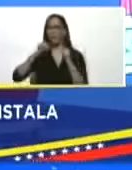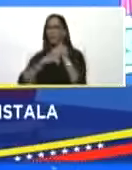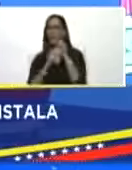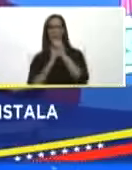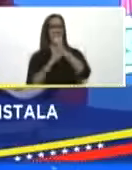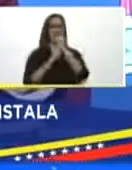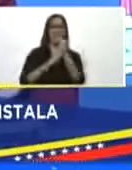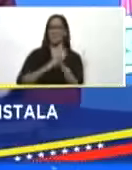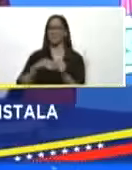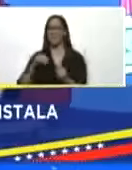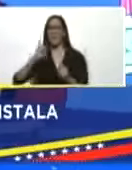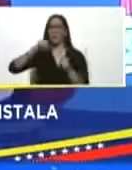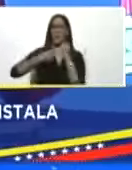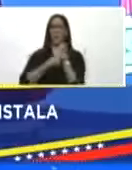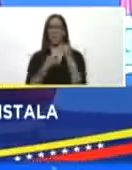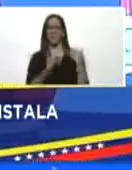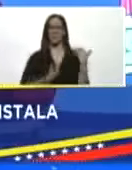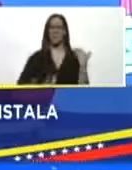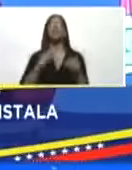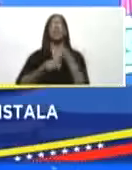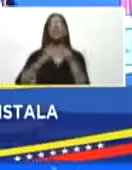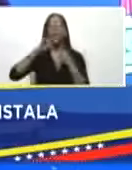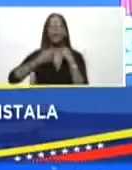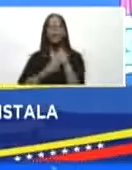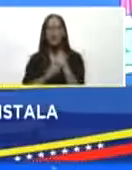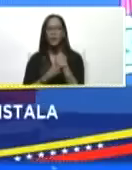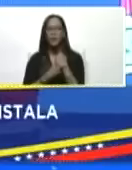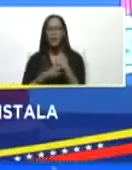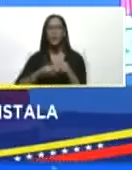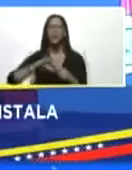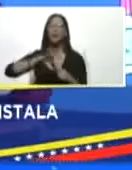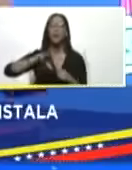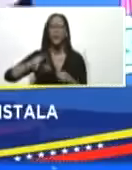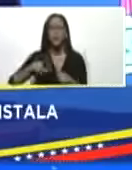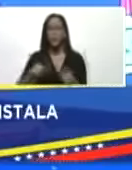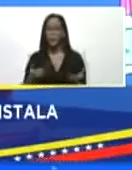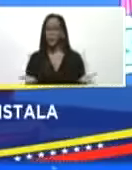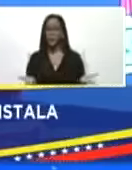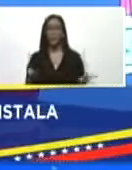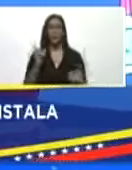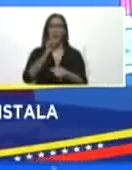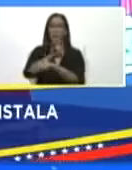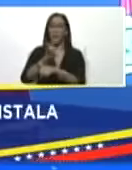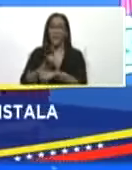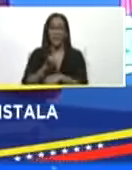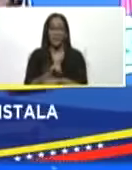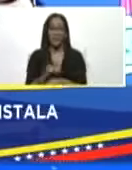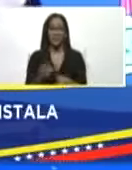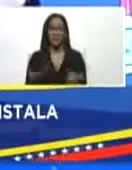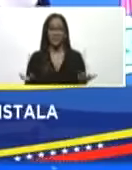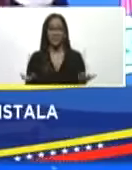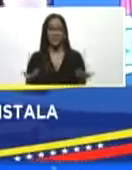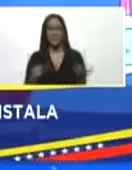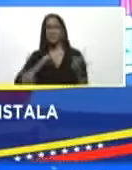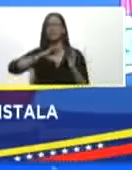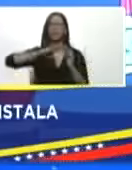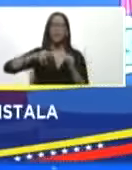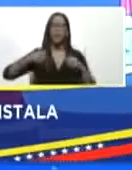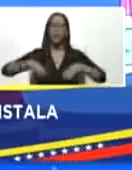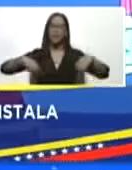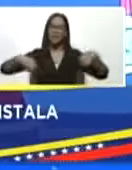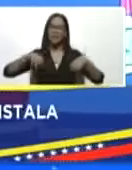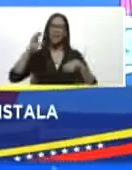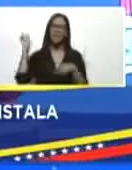líder, Guaidó es el presidente. ¿Qué hizo Guaidó? Los robó, los engañó, se robó las riquezas del